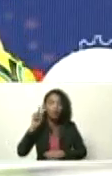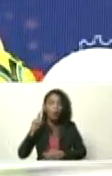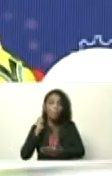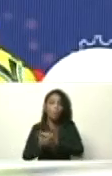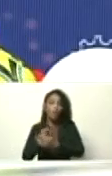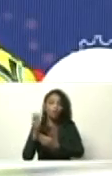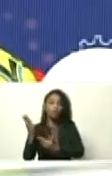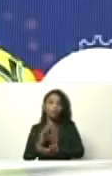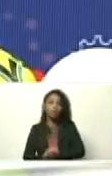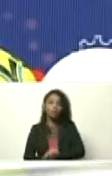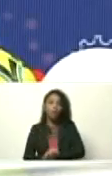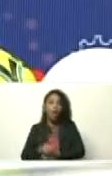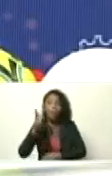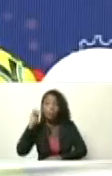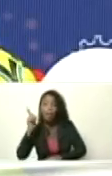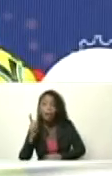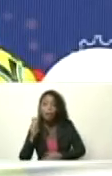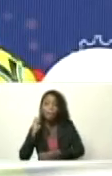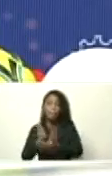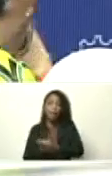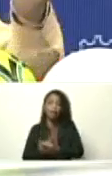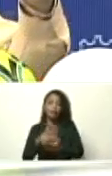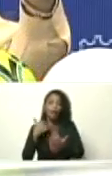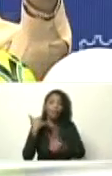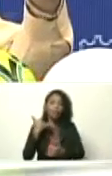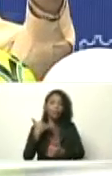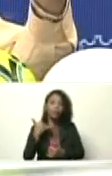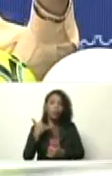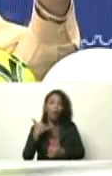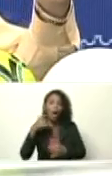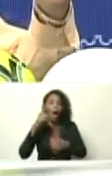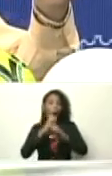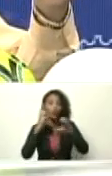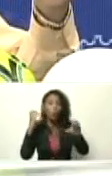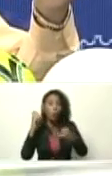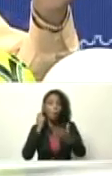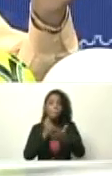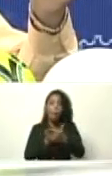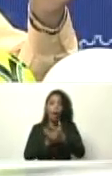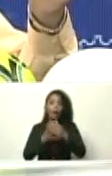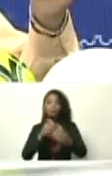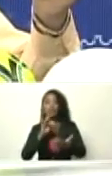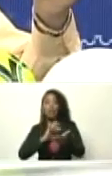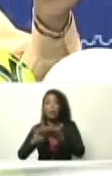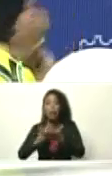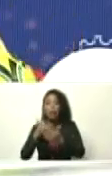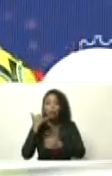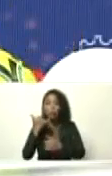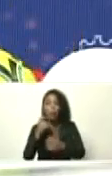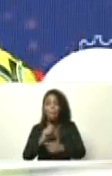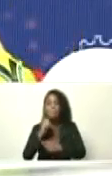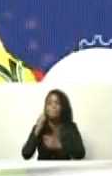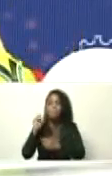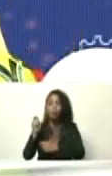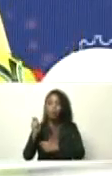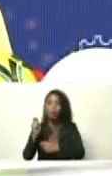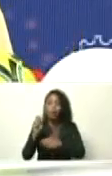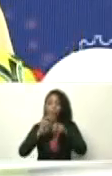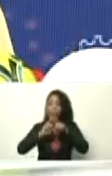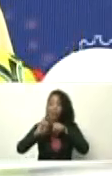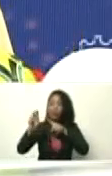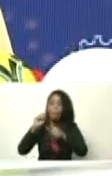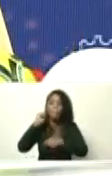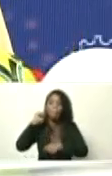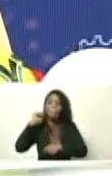Que agarró un taxi, lo paga por aquí. Que agarró una camionetica por puesto, la paga por aquí. ¿Ah? Que va para el teleférico, lo paga por